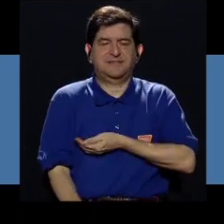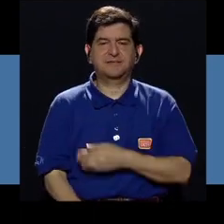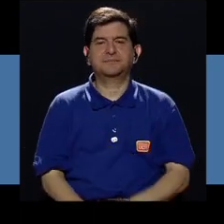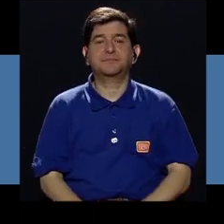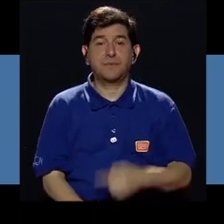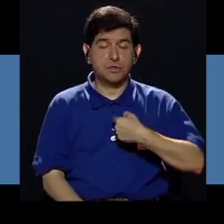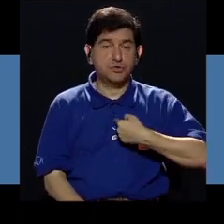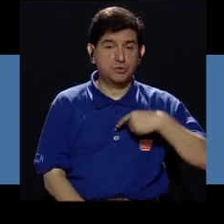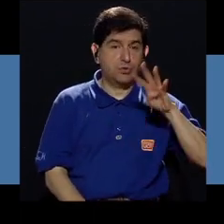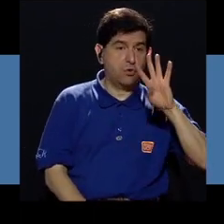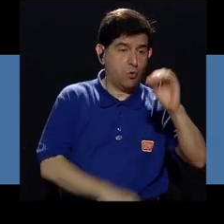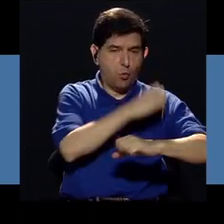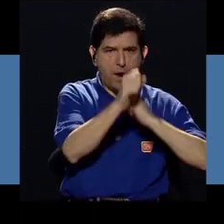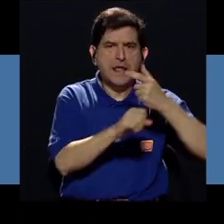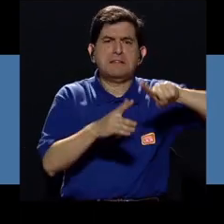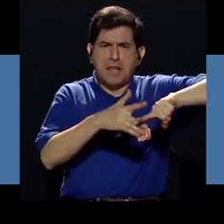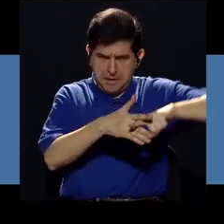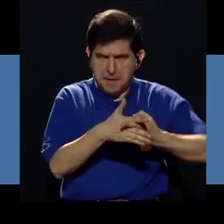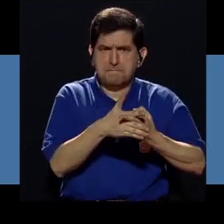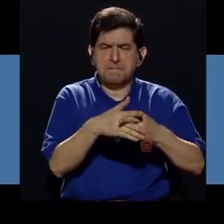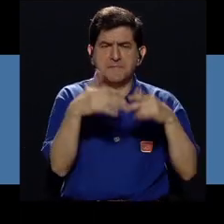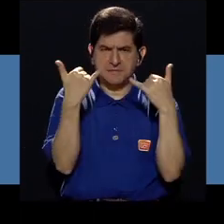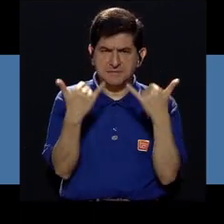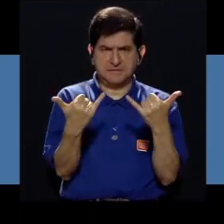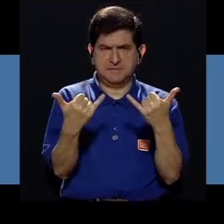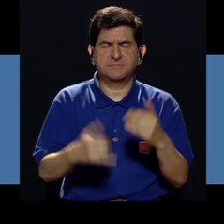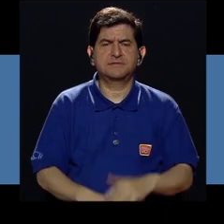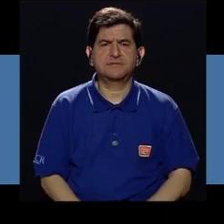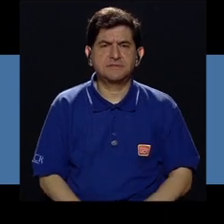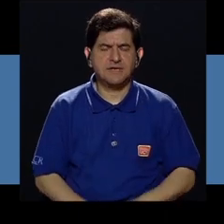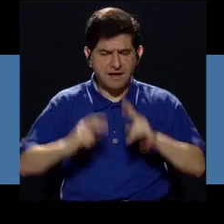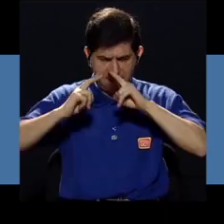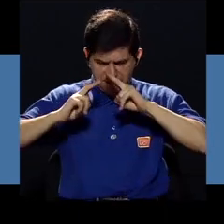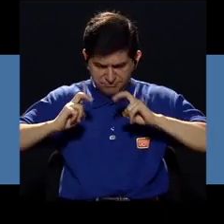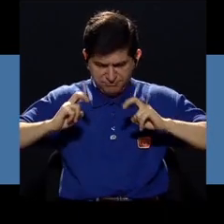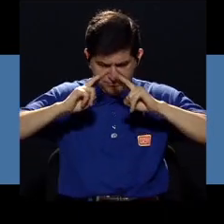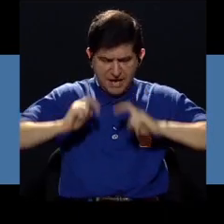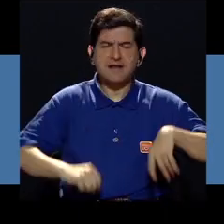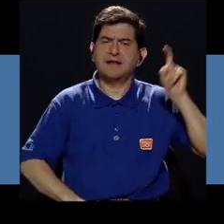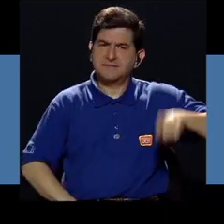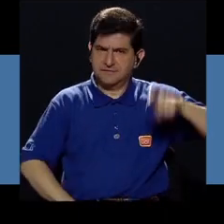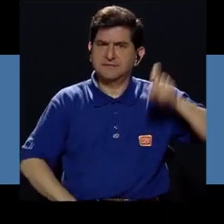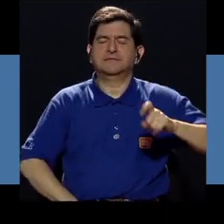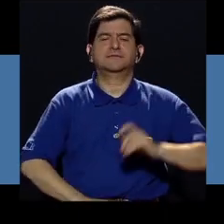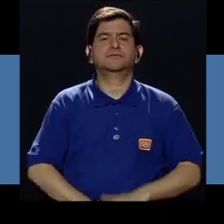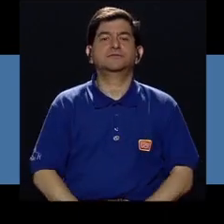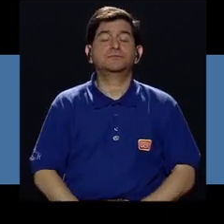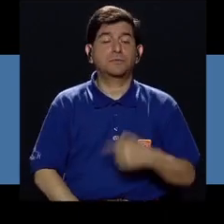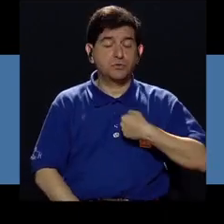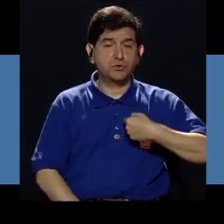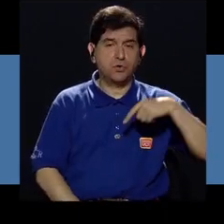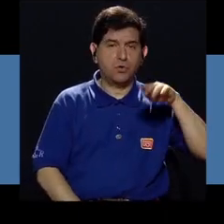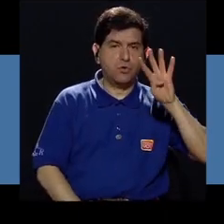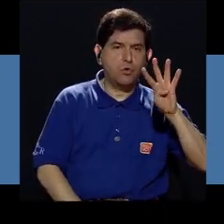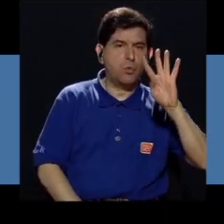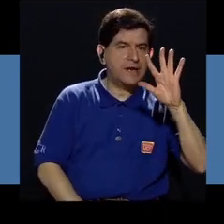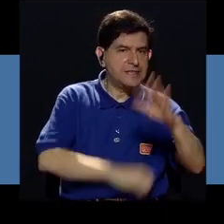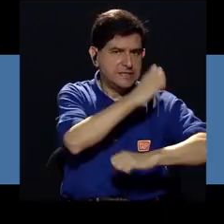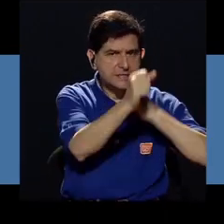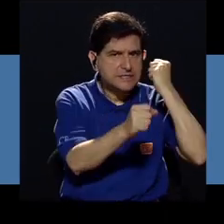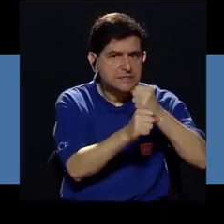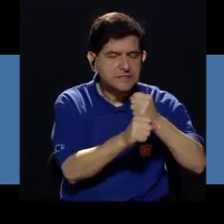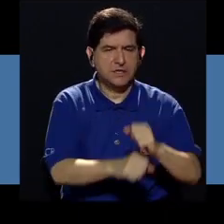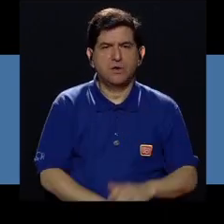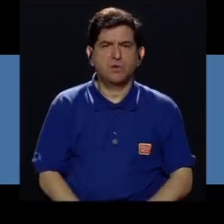mí a mis 40 años yo comencé a hacerme los exámenes de rigor cuando cumplí los 45